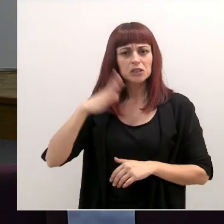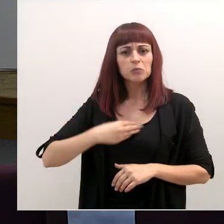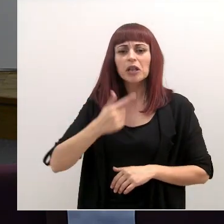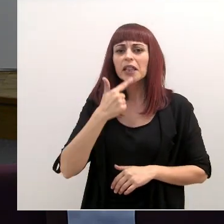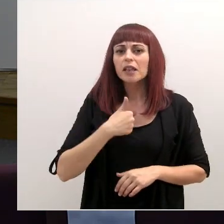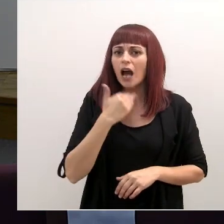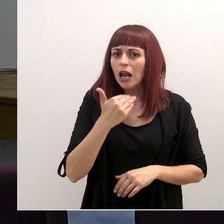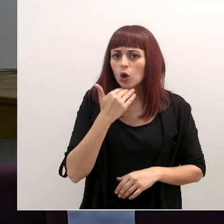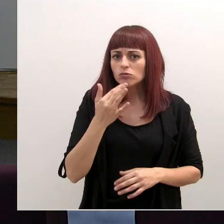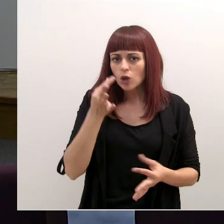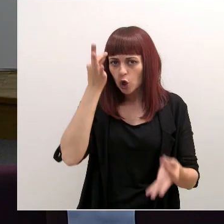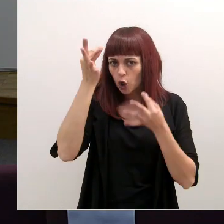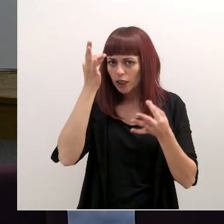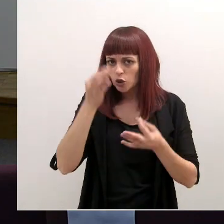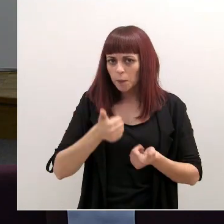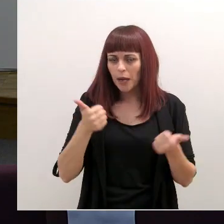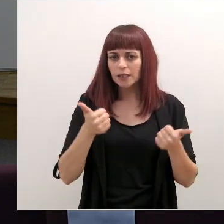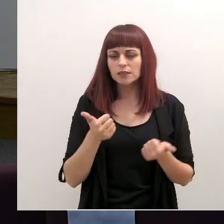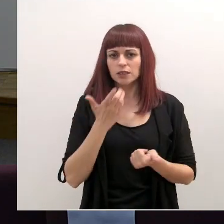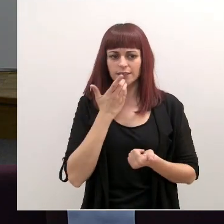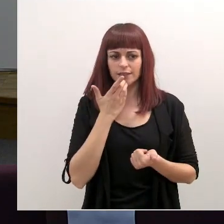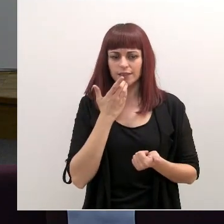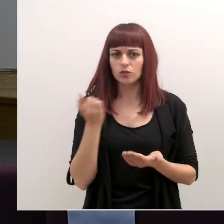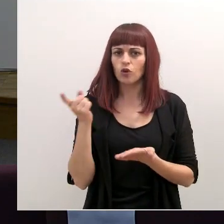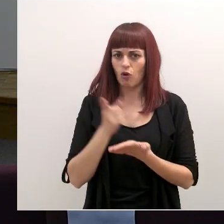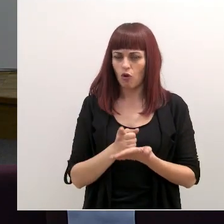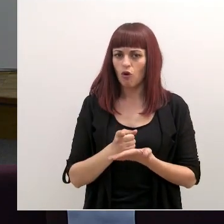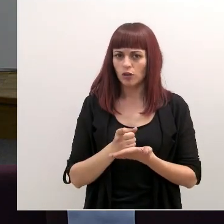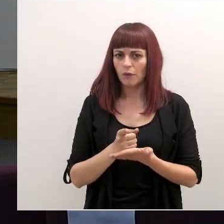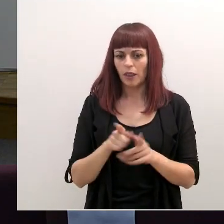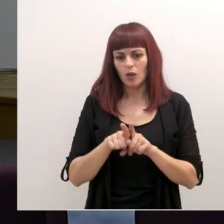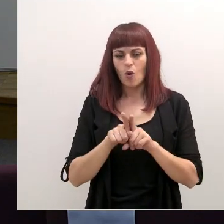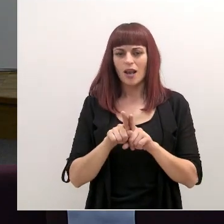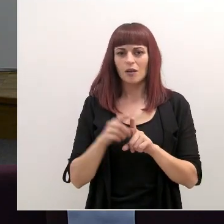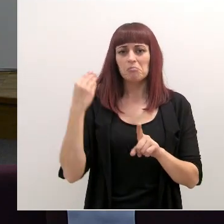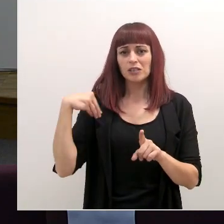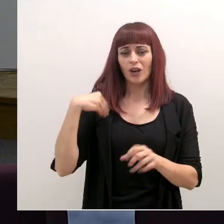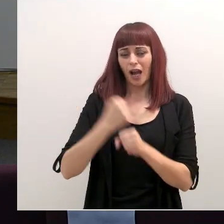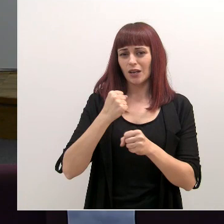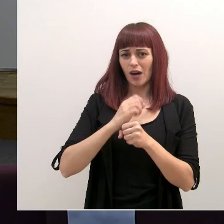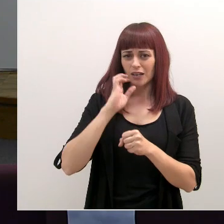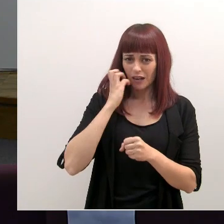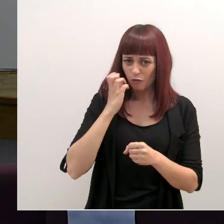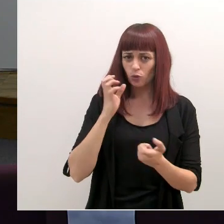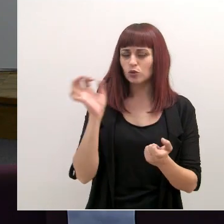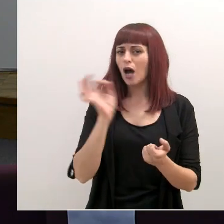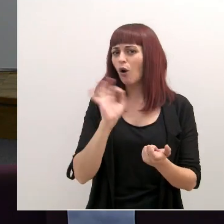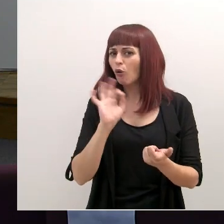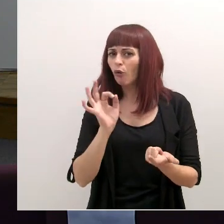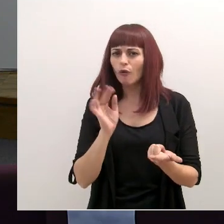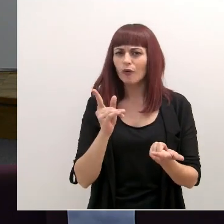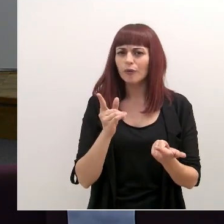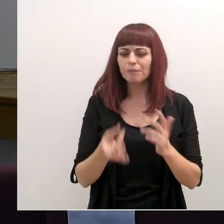concretar si de nuevo estamos ante brotes en temporeros o hay alguna particularidad